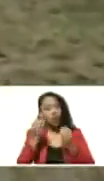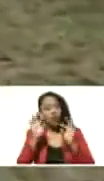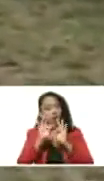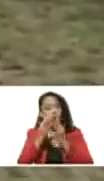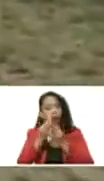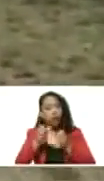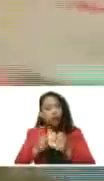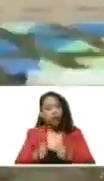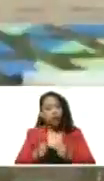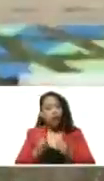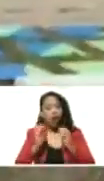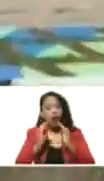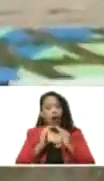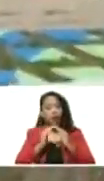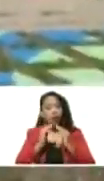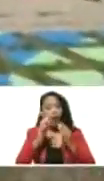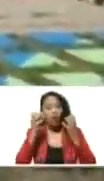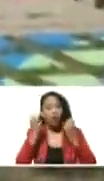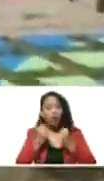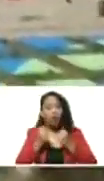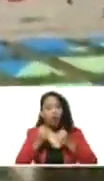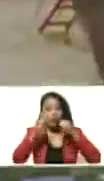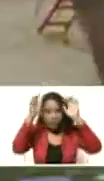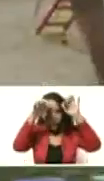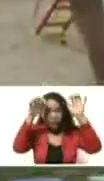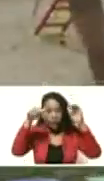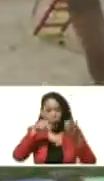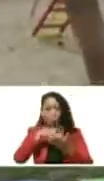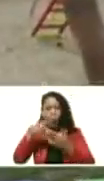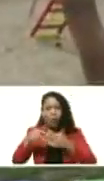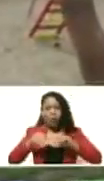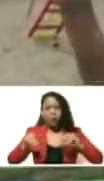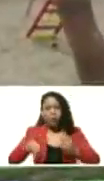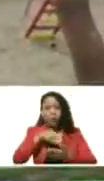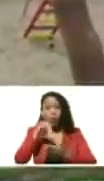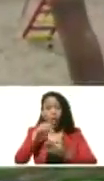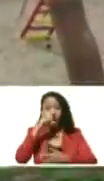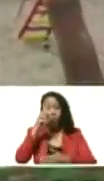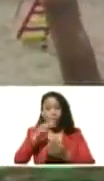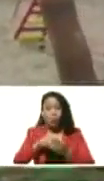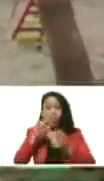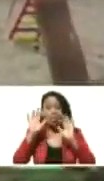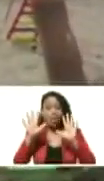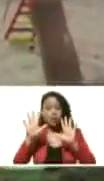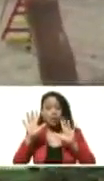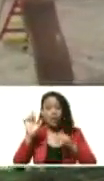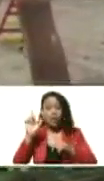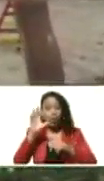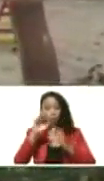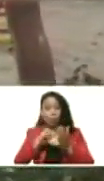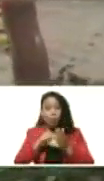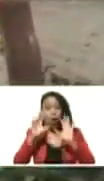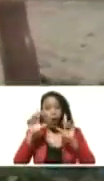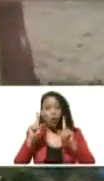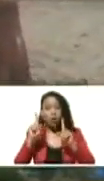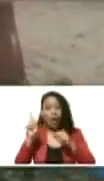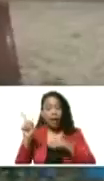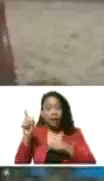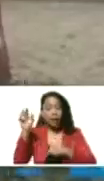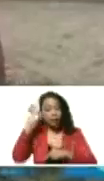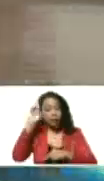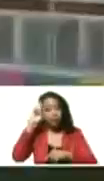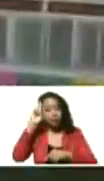quedaron sin viviendas producto de las fuertes lluvias que cayeron en el territorio nacional en el año 2010 y parte del 2011, razón por la cual el comandante